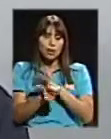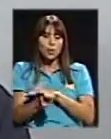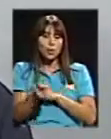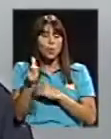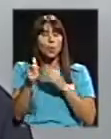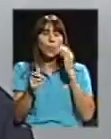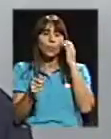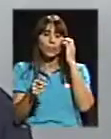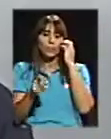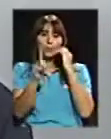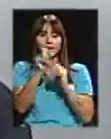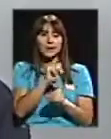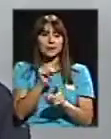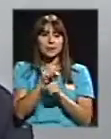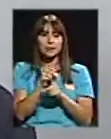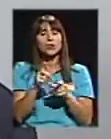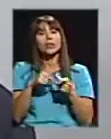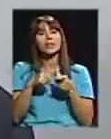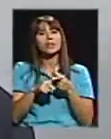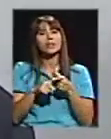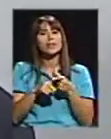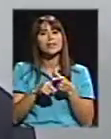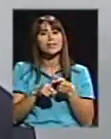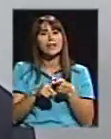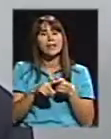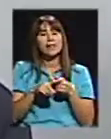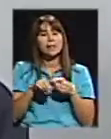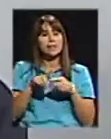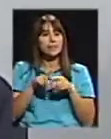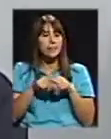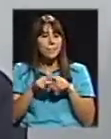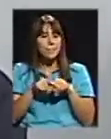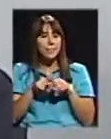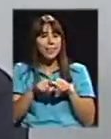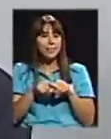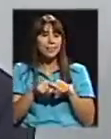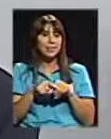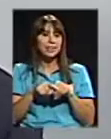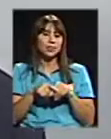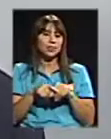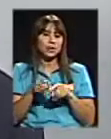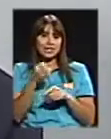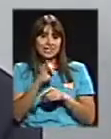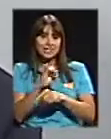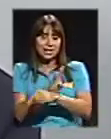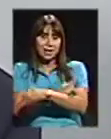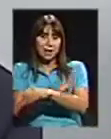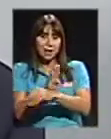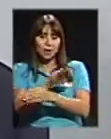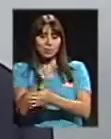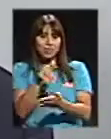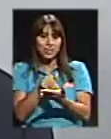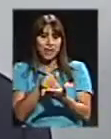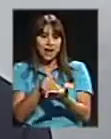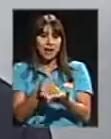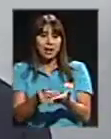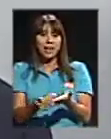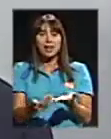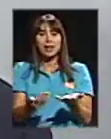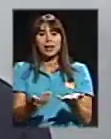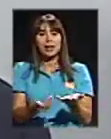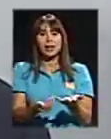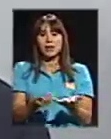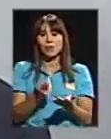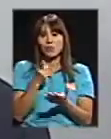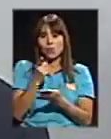inflación. Entonces, dependiendo de si el Banco Central vuelve a neutralizar parte